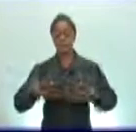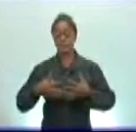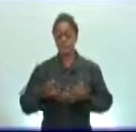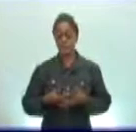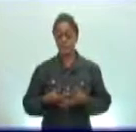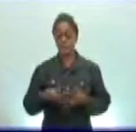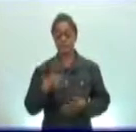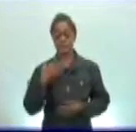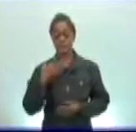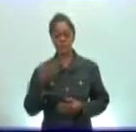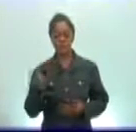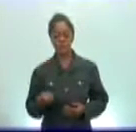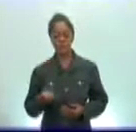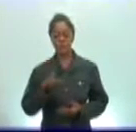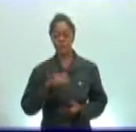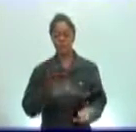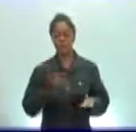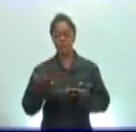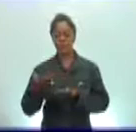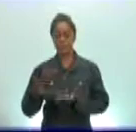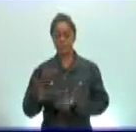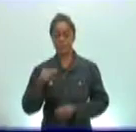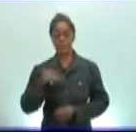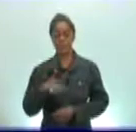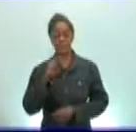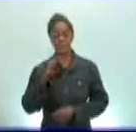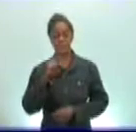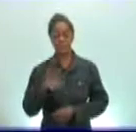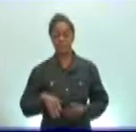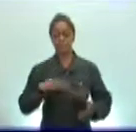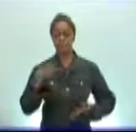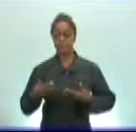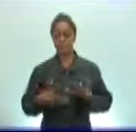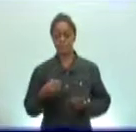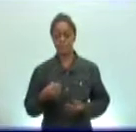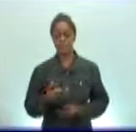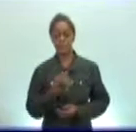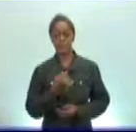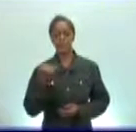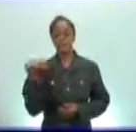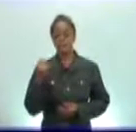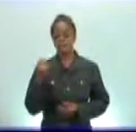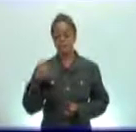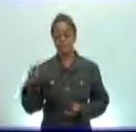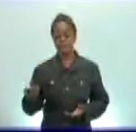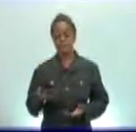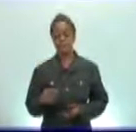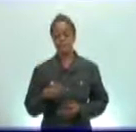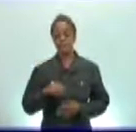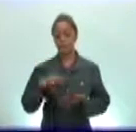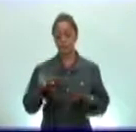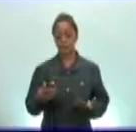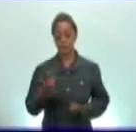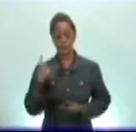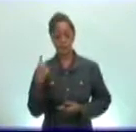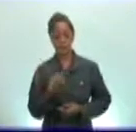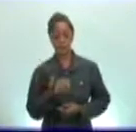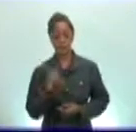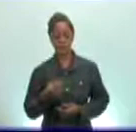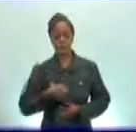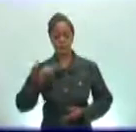relacionadas con las que le vamos a presentar. Aquí están las actividades independientes de las cuales nosotros